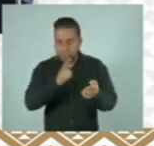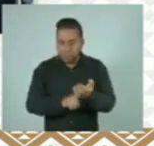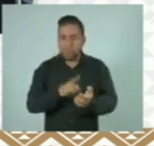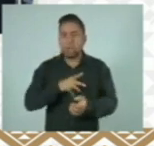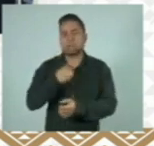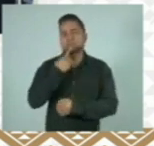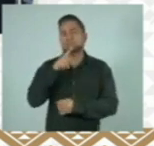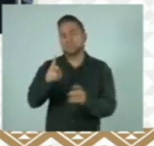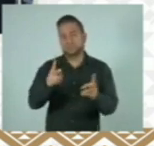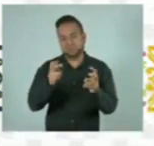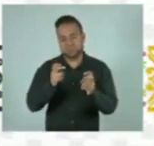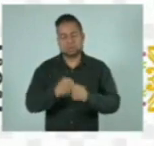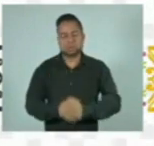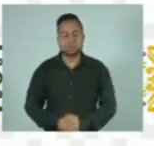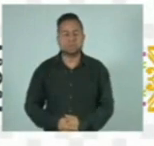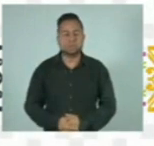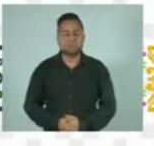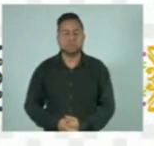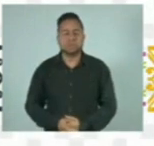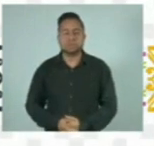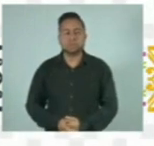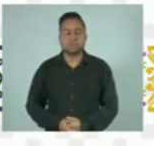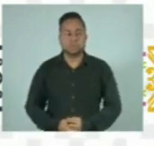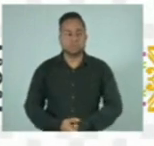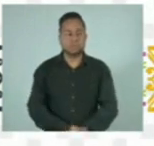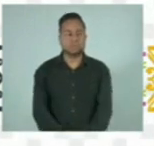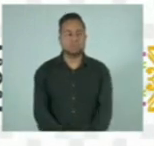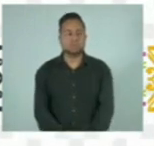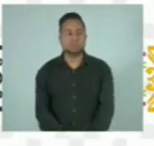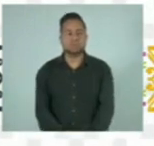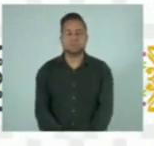contaba con reporte de robo.